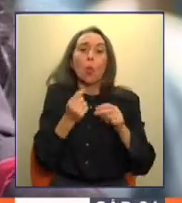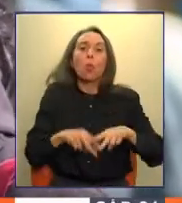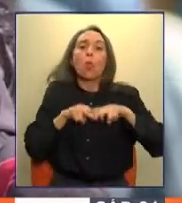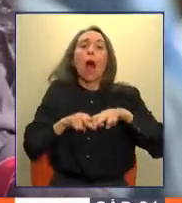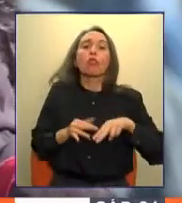jubilación